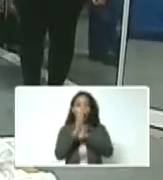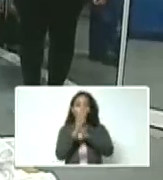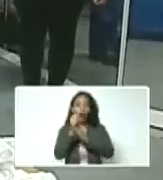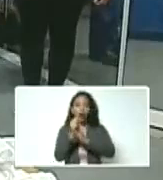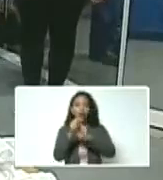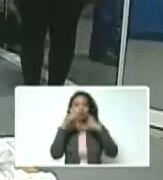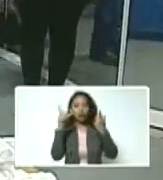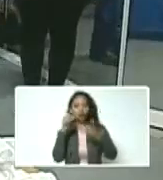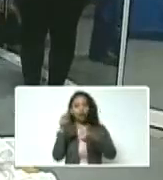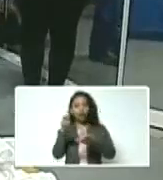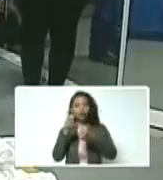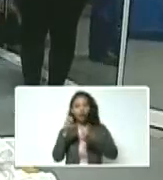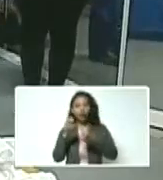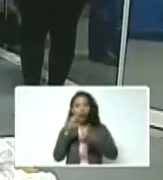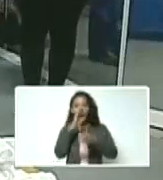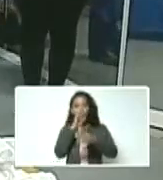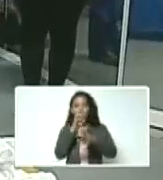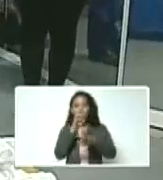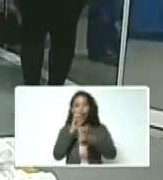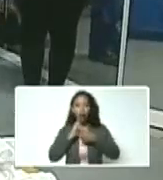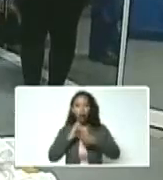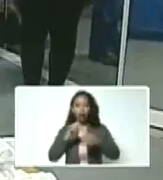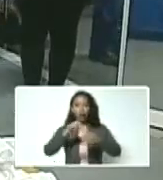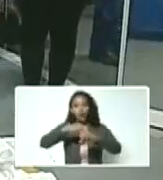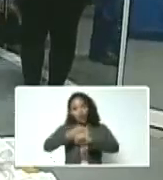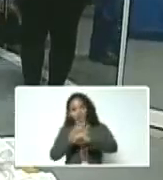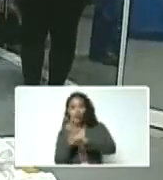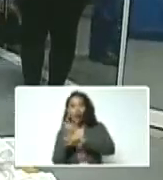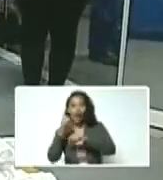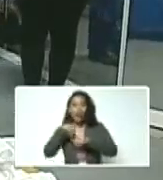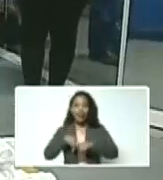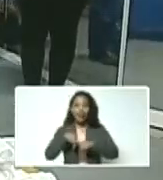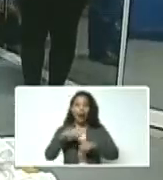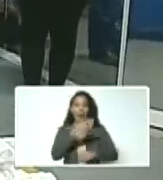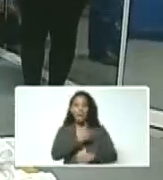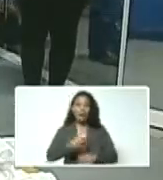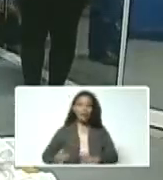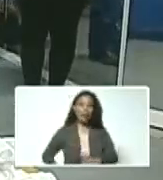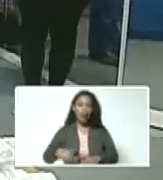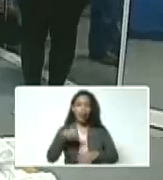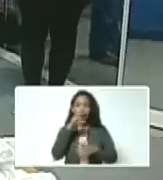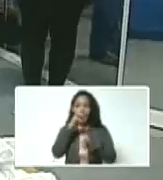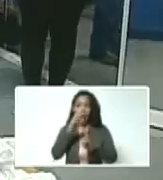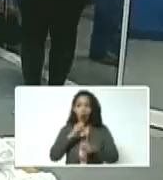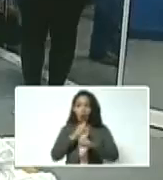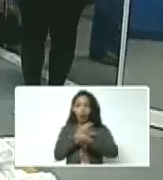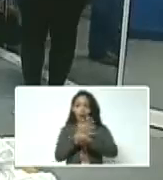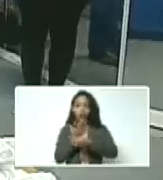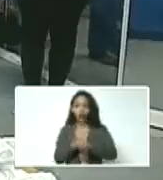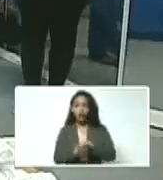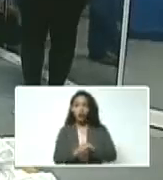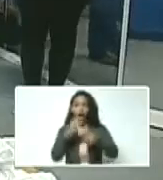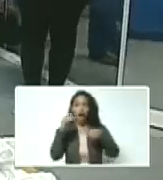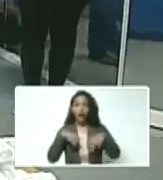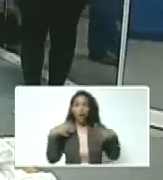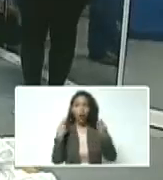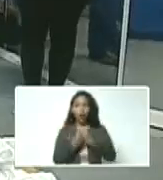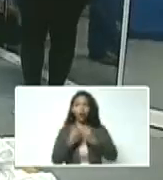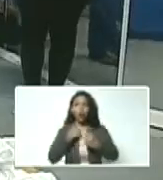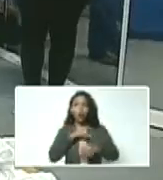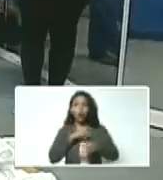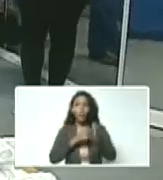un fideicomiso con el Banco del Tesoro. Por eso nos acompaña aquí el presidente del Banco del Tesoro. Pero aquí están nuestros